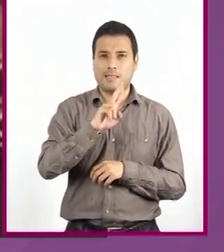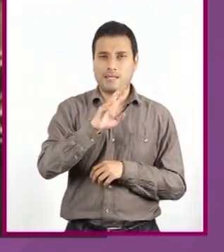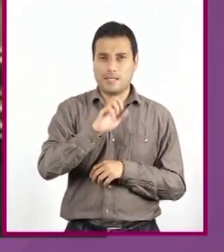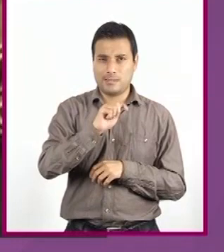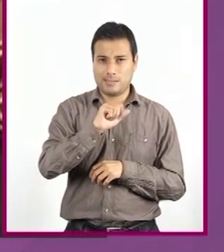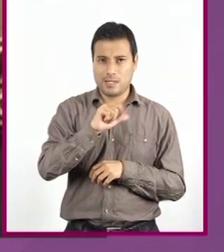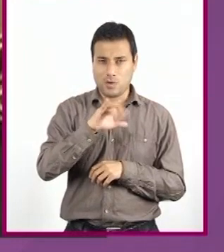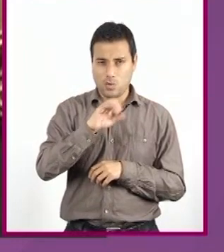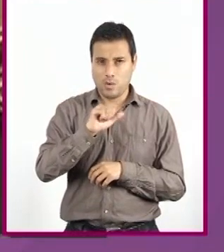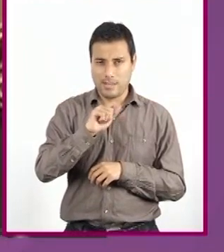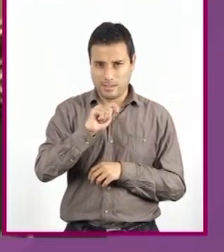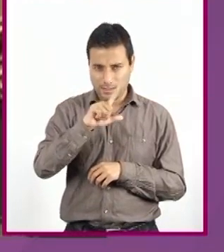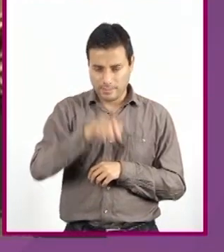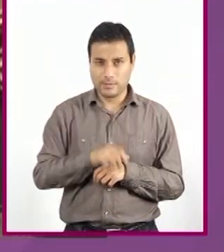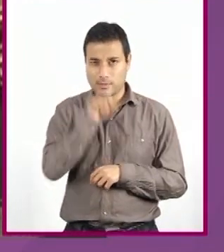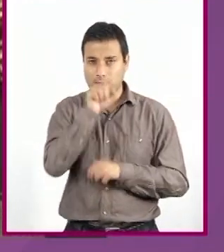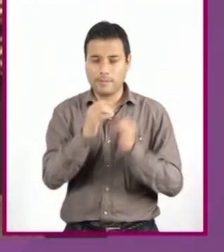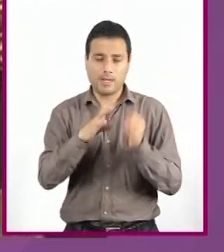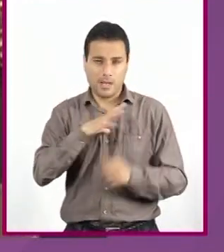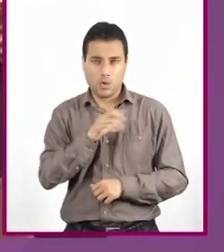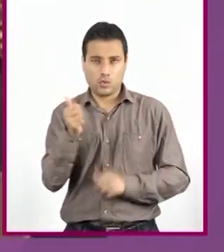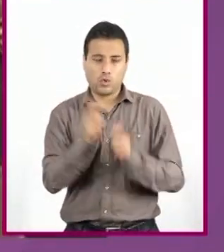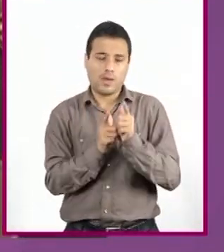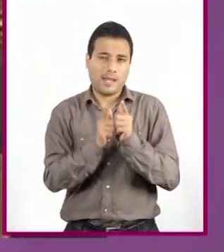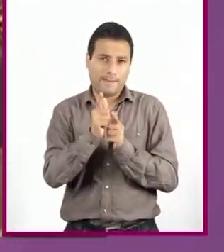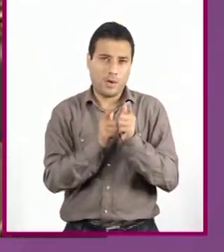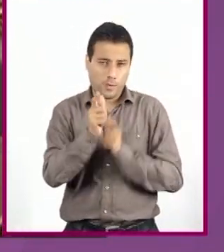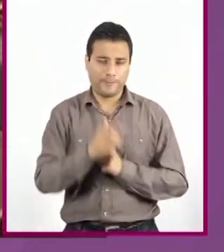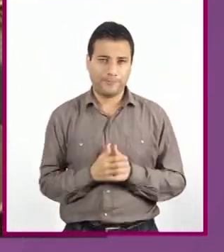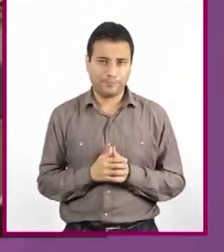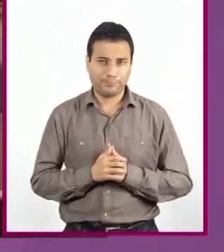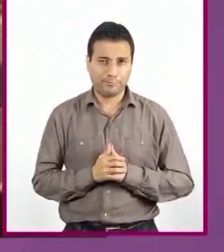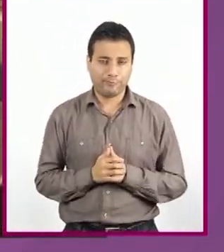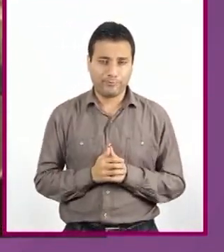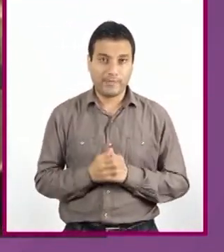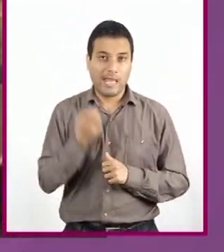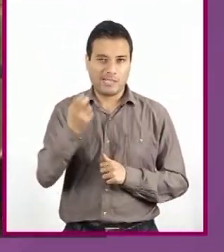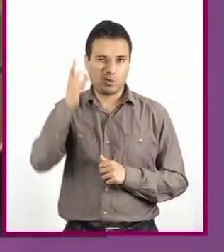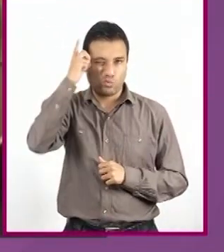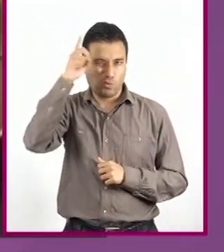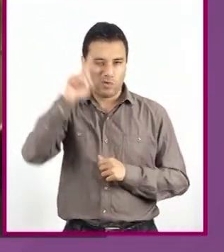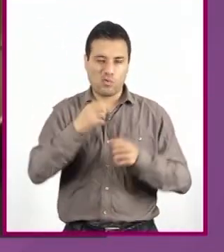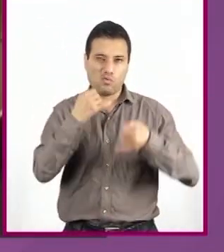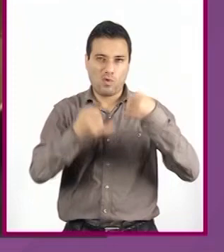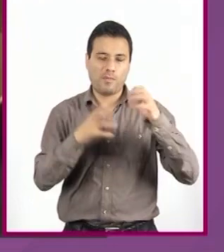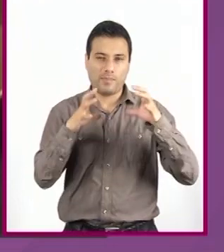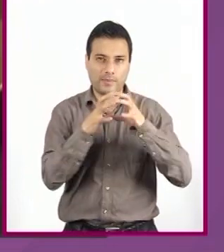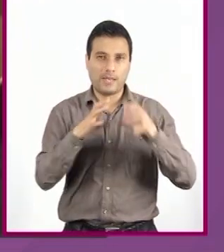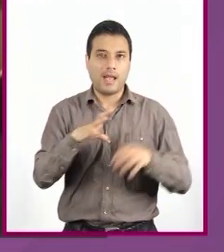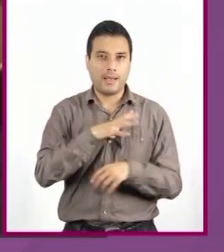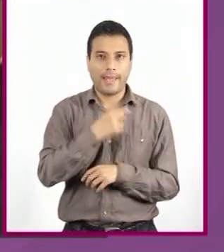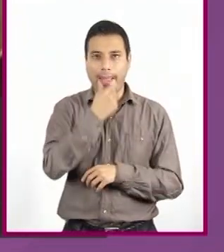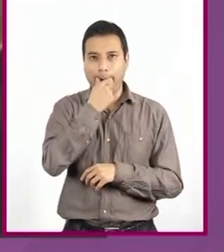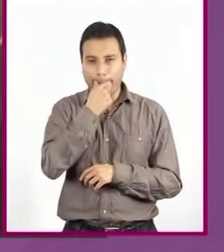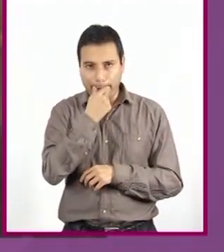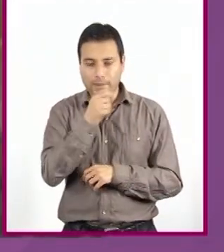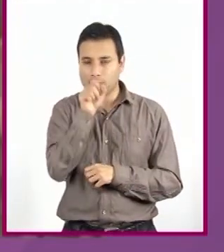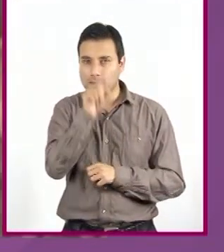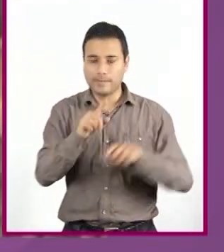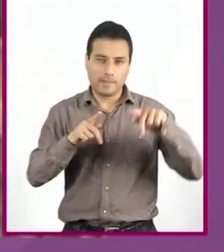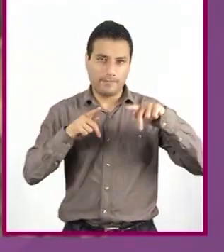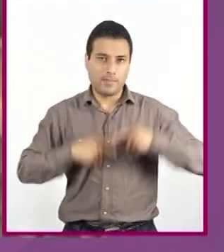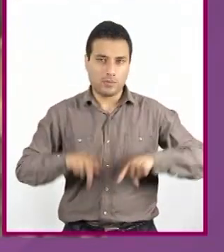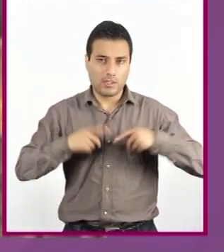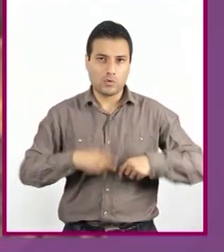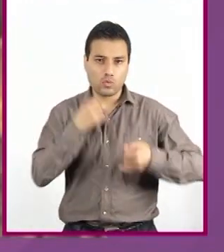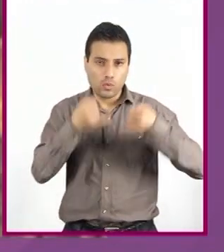Xolotl, representado como patrono o dios tutelar del juego. Se contaba con un árbitro y los jugadores, que usaban una paleta